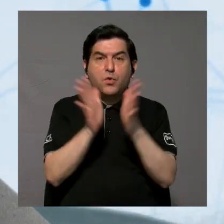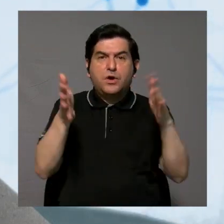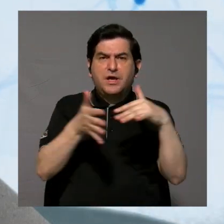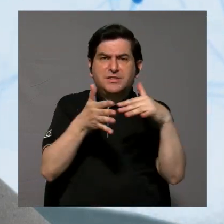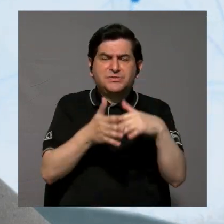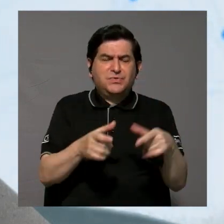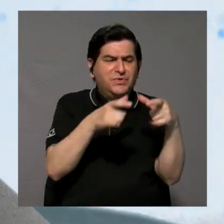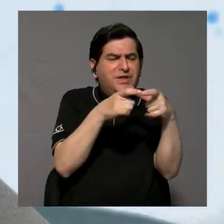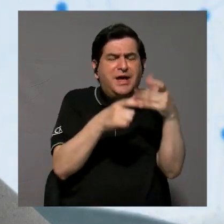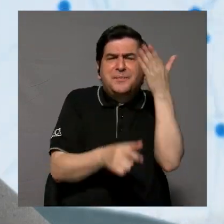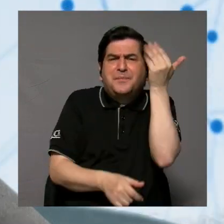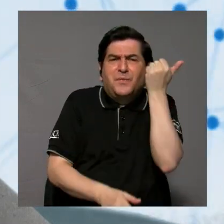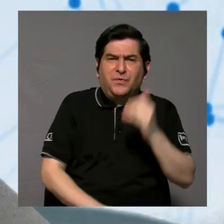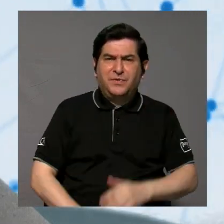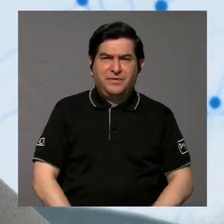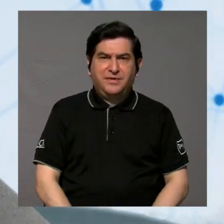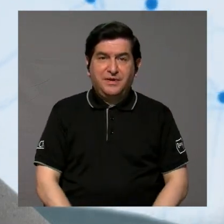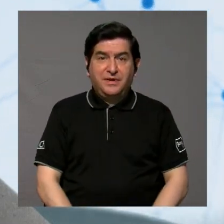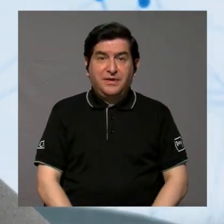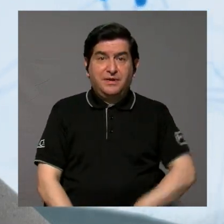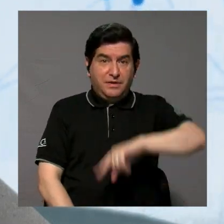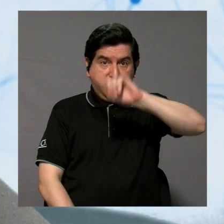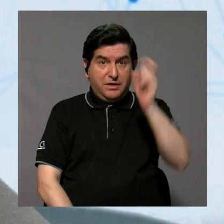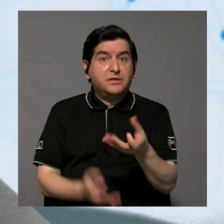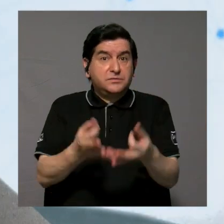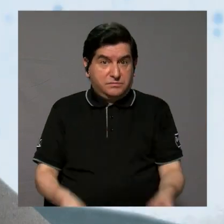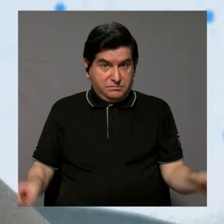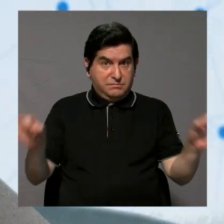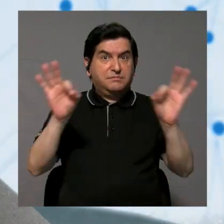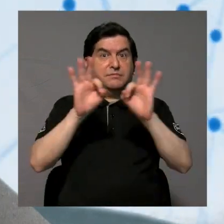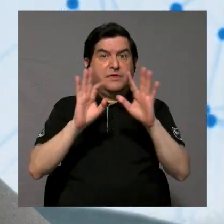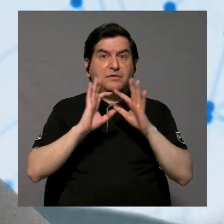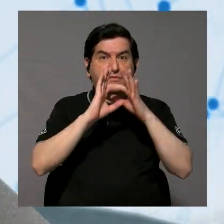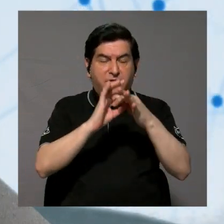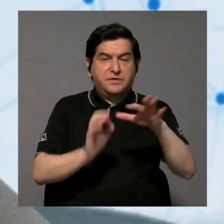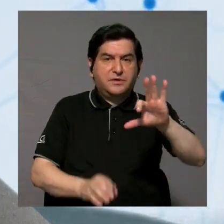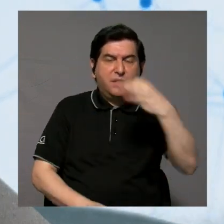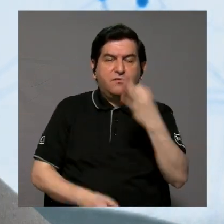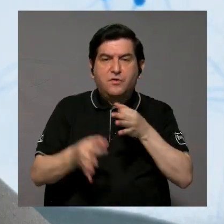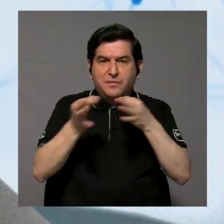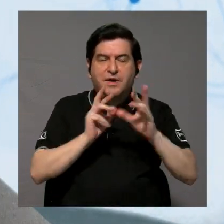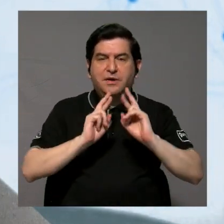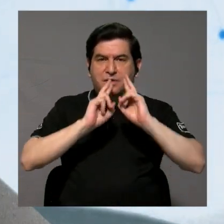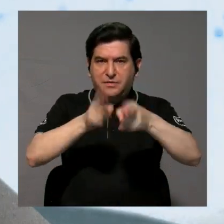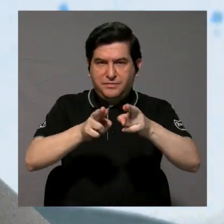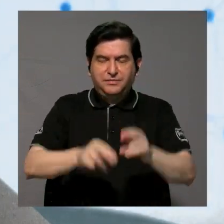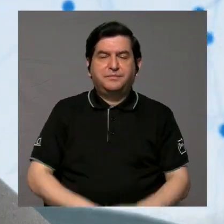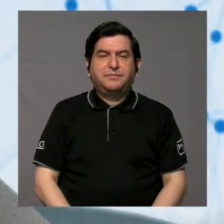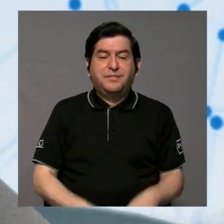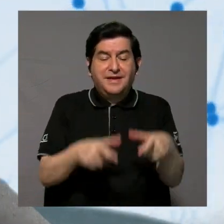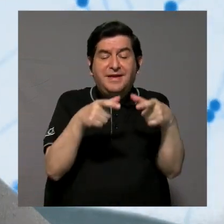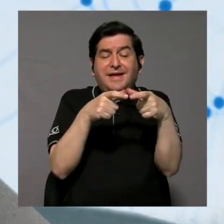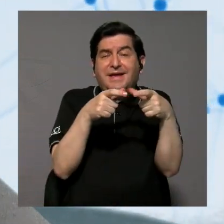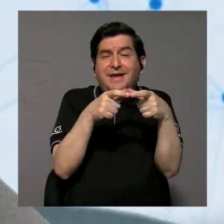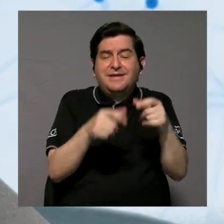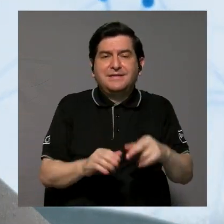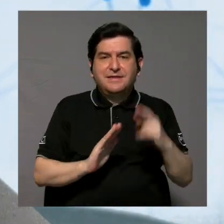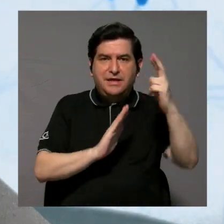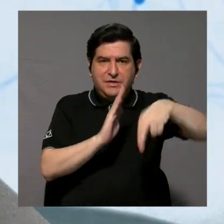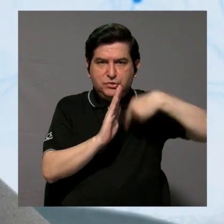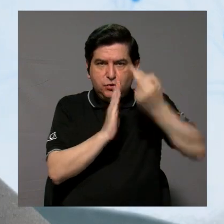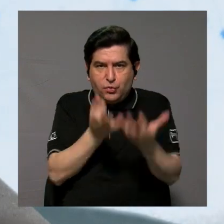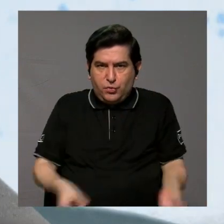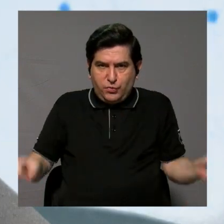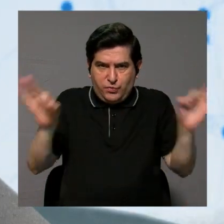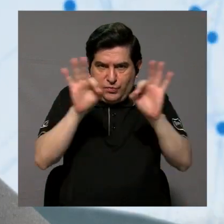estudiamos a las élites? Yo creo que es una pregunta fundamental y que tiene que ver también con esta forma de rendición de cuentas. Porque las élites tienen un papel